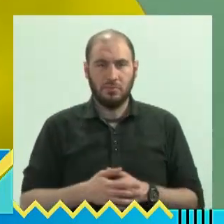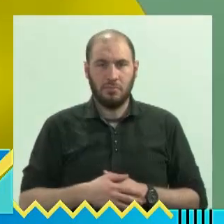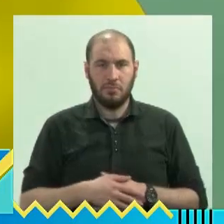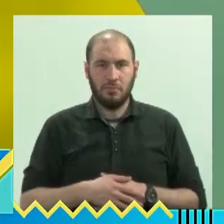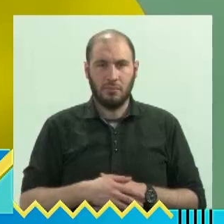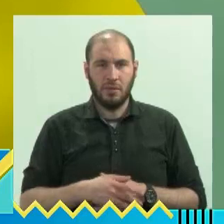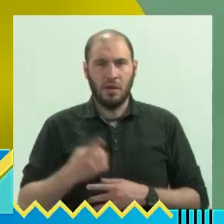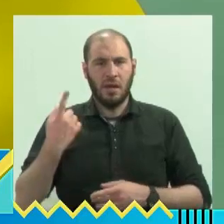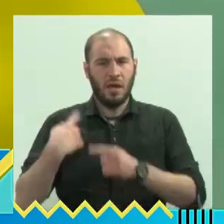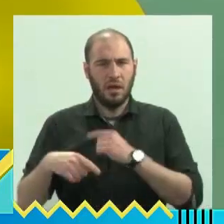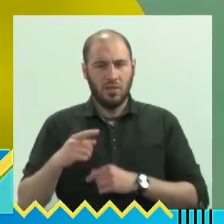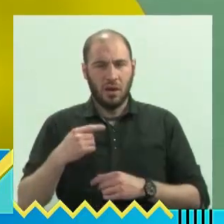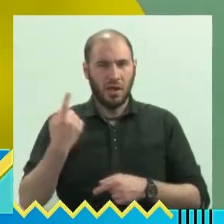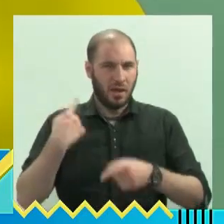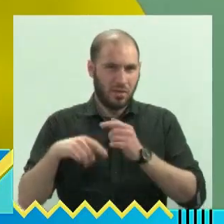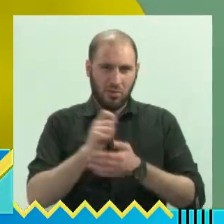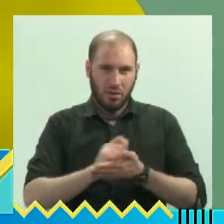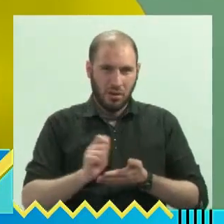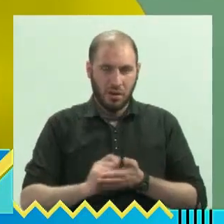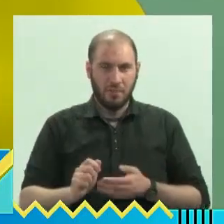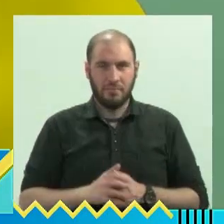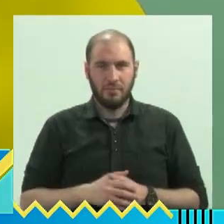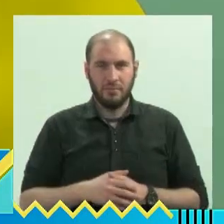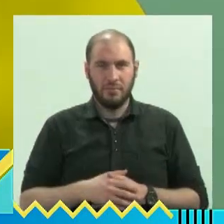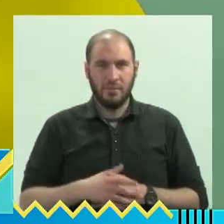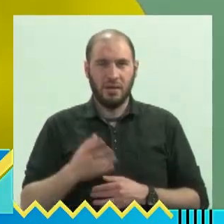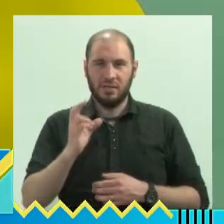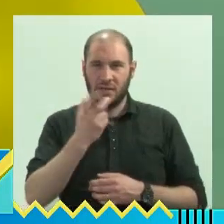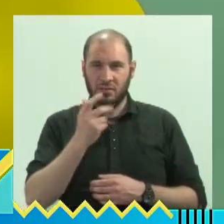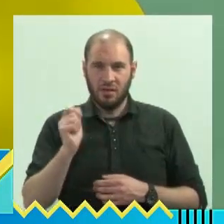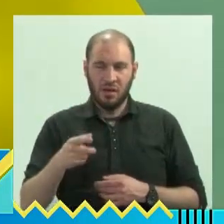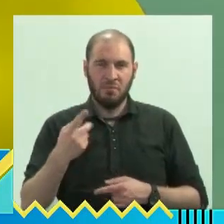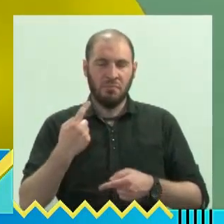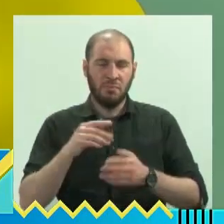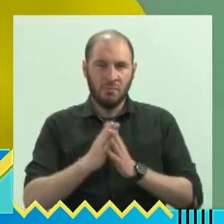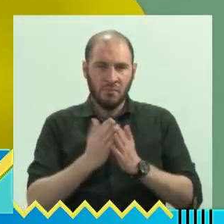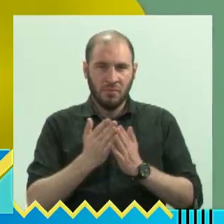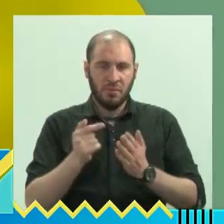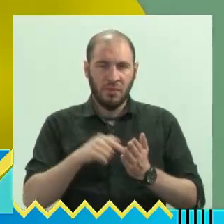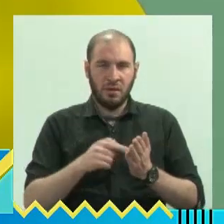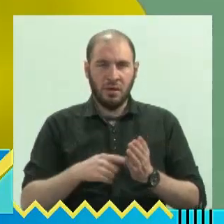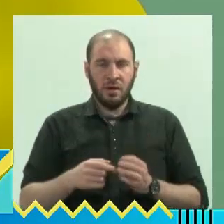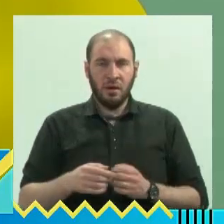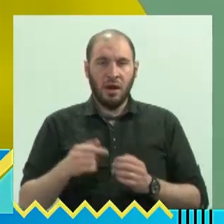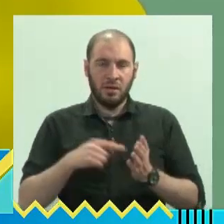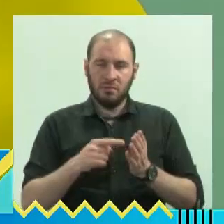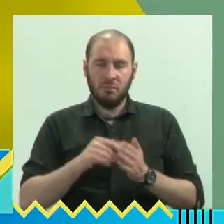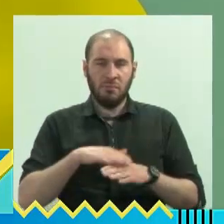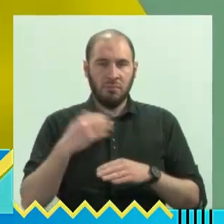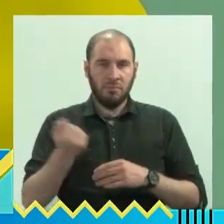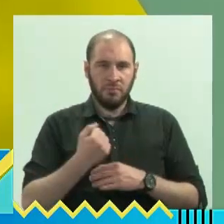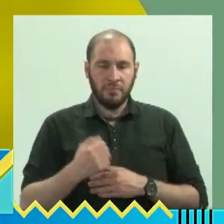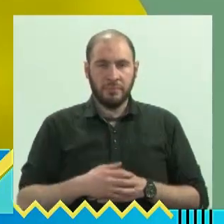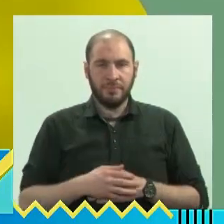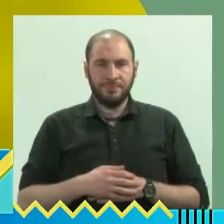con un relato literario. Claro. de Sarmiento. La literatura tiene una función importante en la construcción